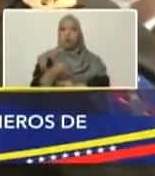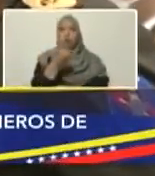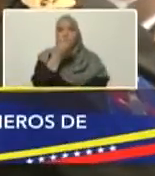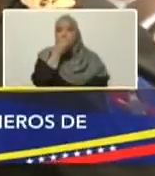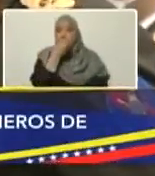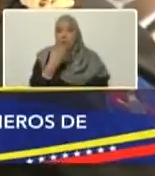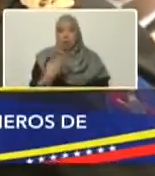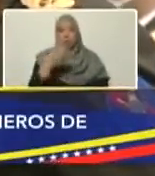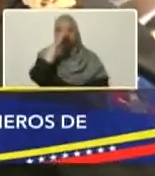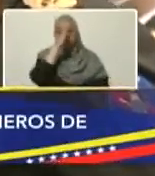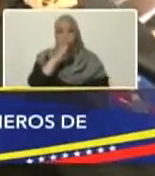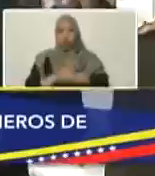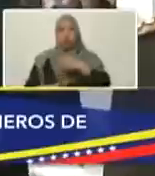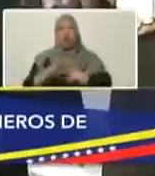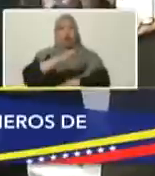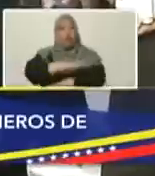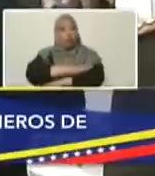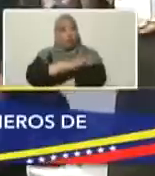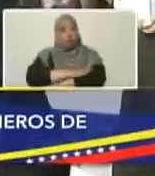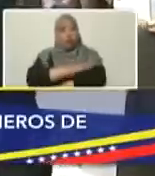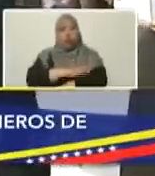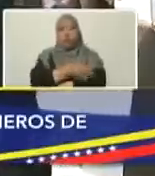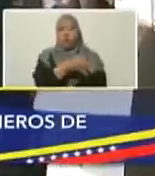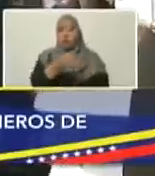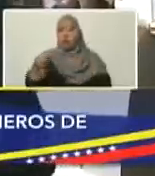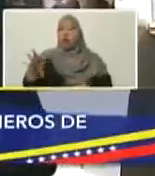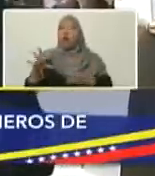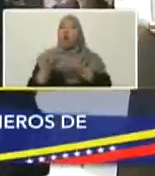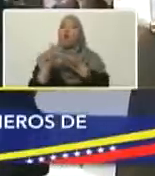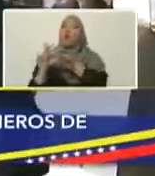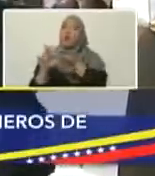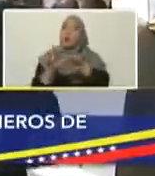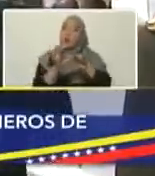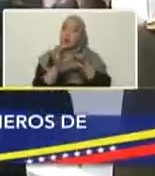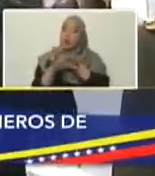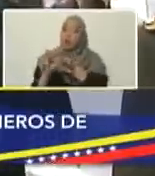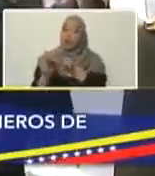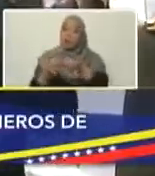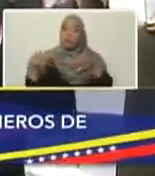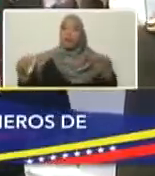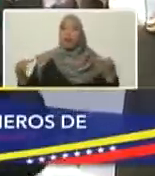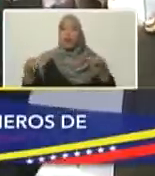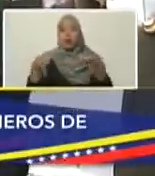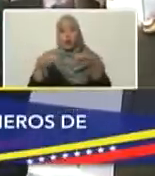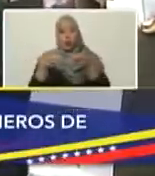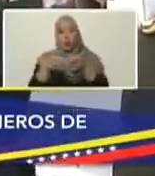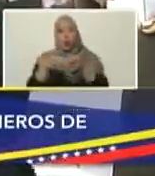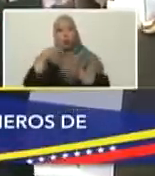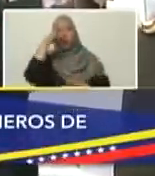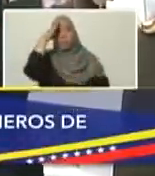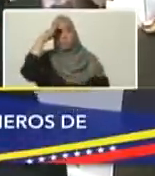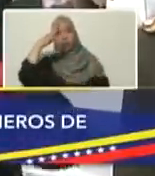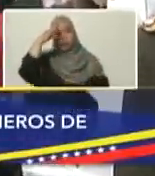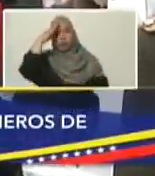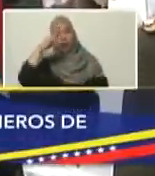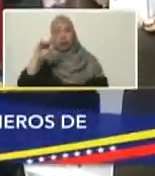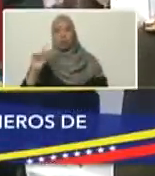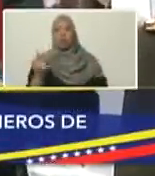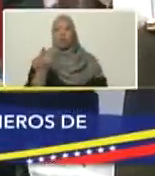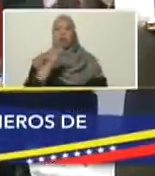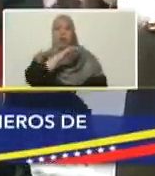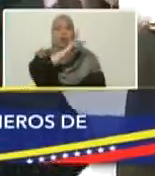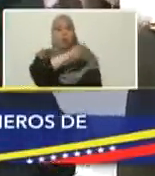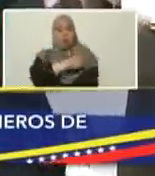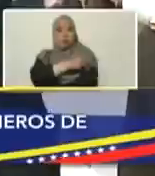heroica, muy disciplinada, muy unida Fuerza Armada Nacional Bolivariana, el poder